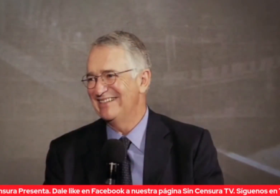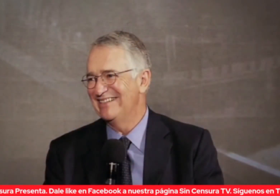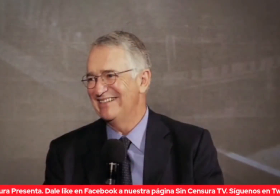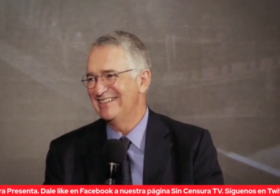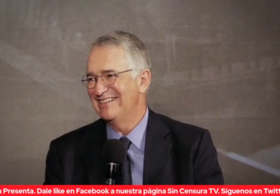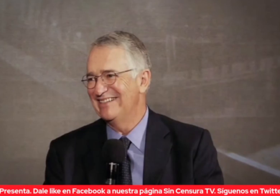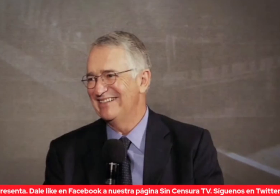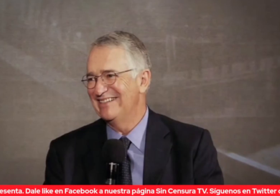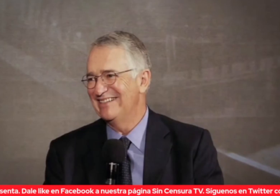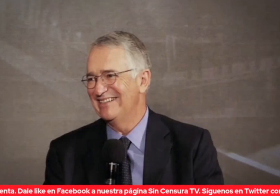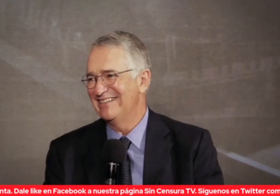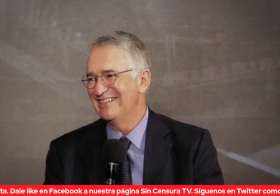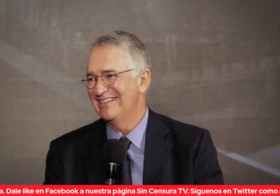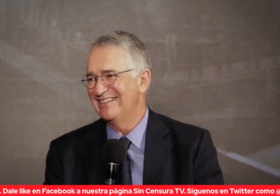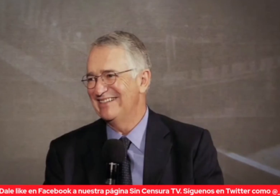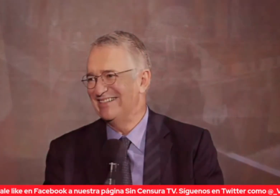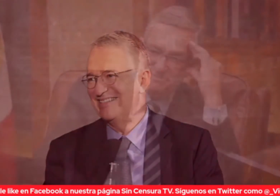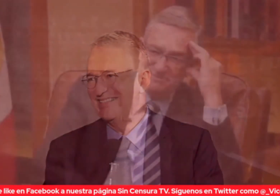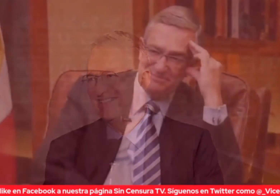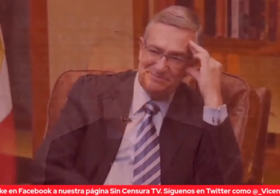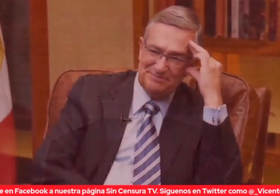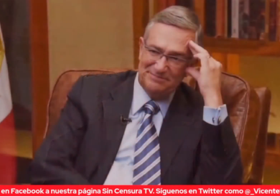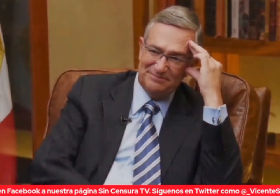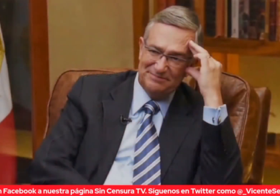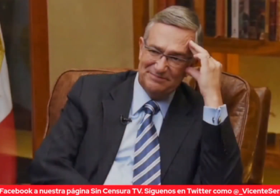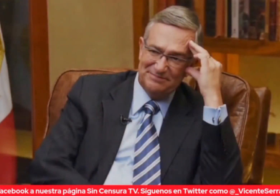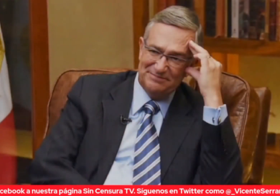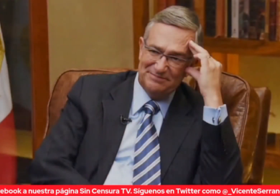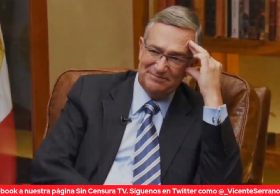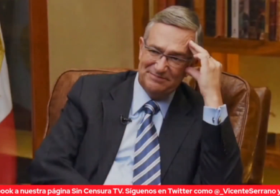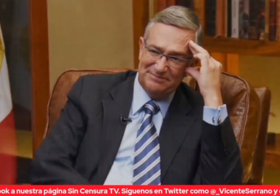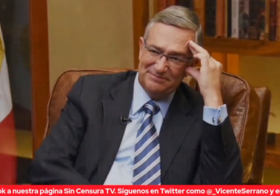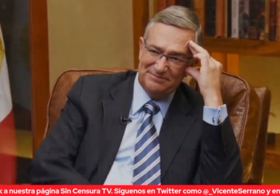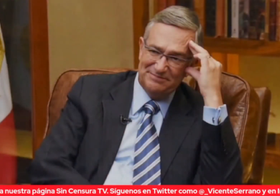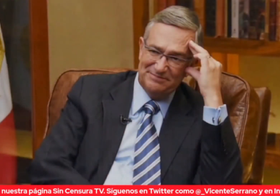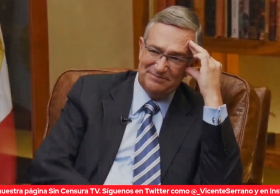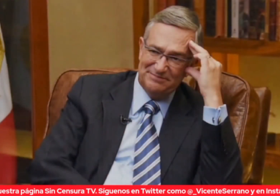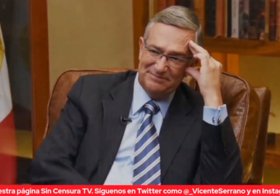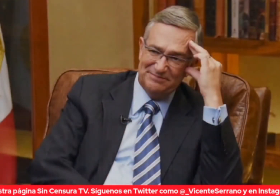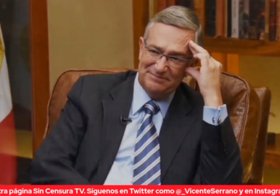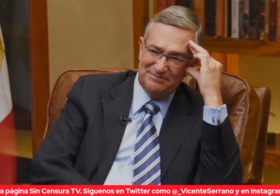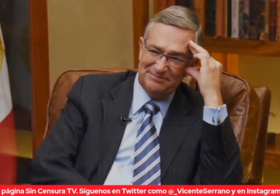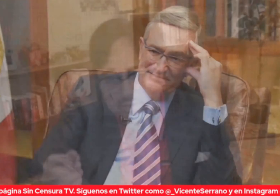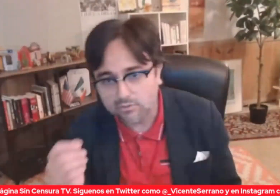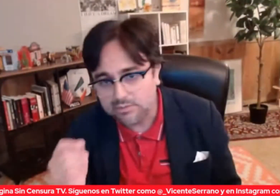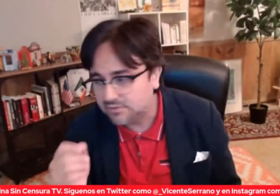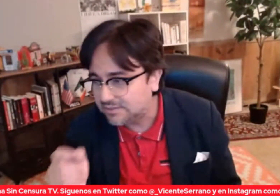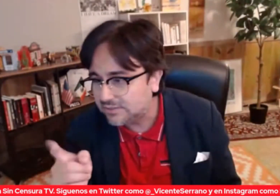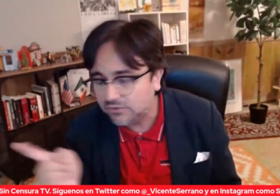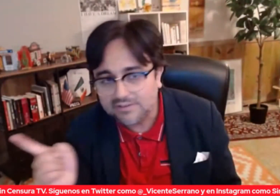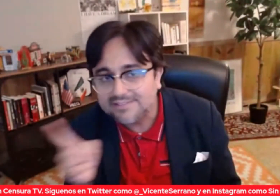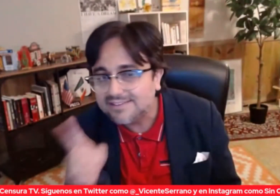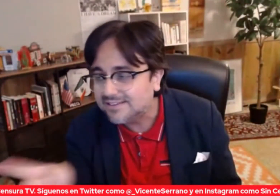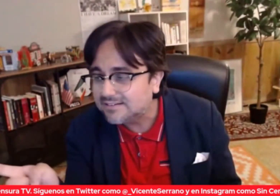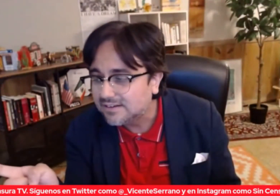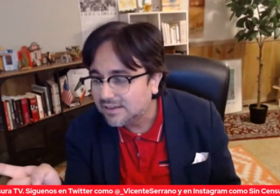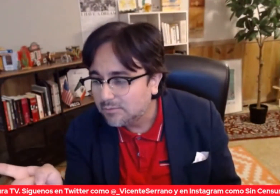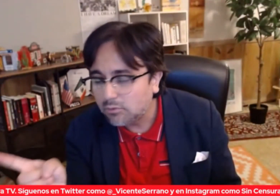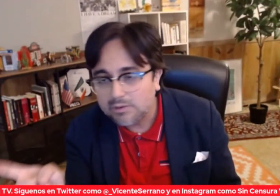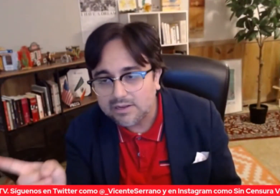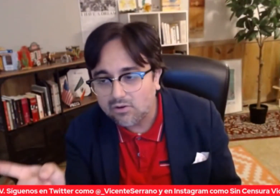Polemón también le cuestiona al presidente si no cree que esté la ultraderecha detrás de la campaña contra los libros de texto. Es que